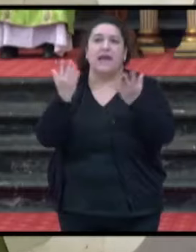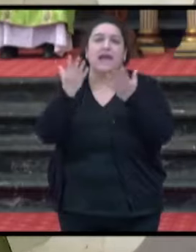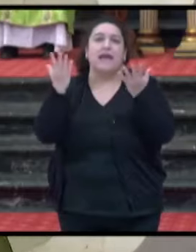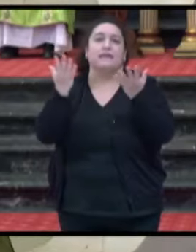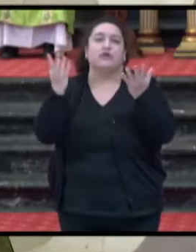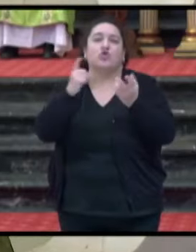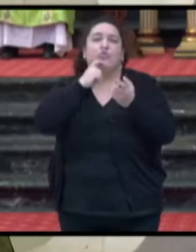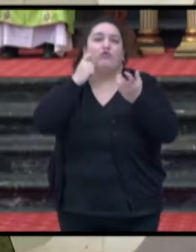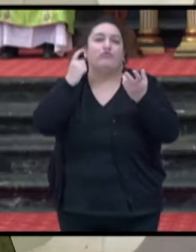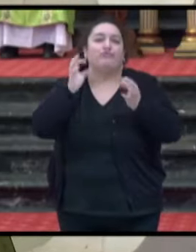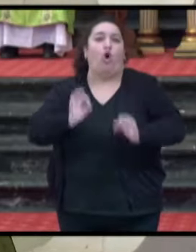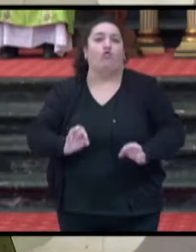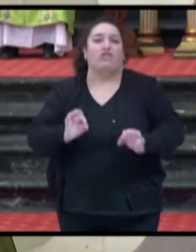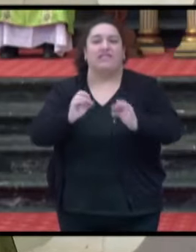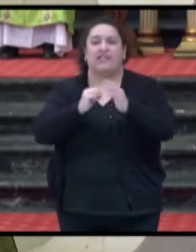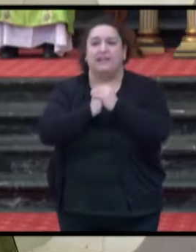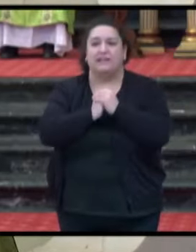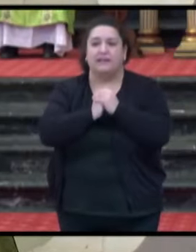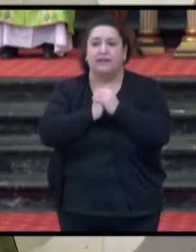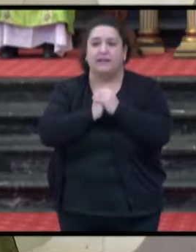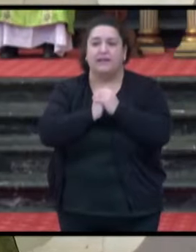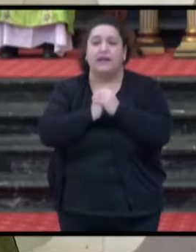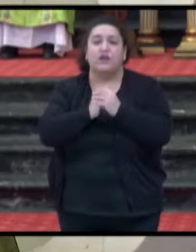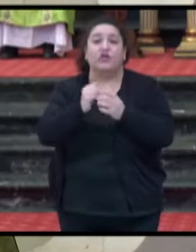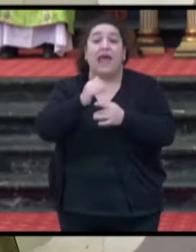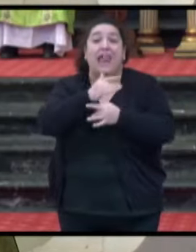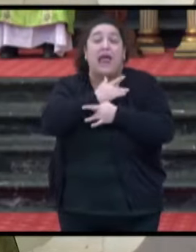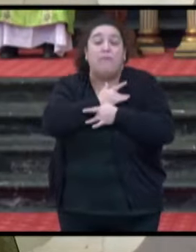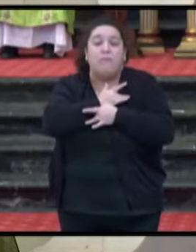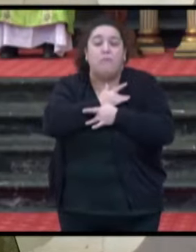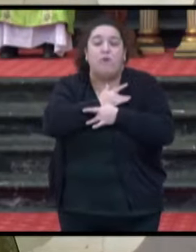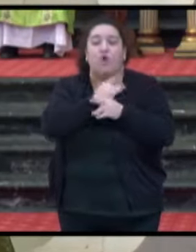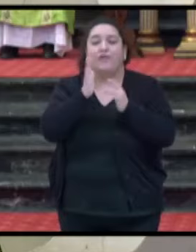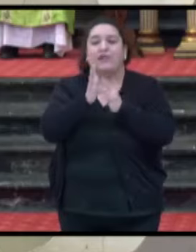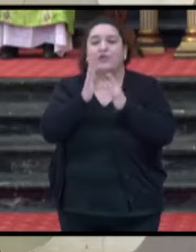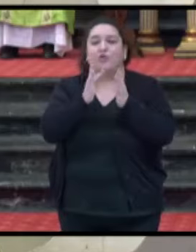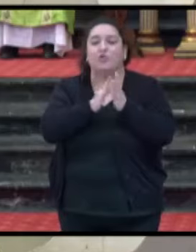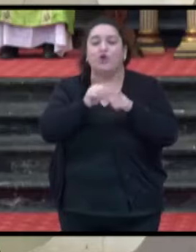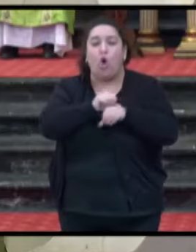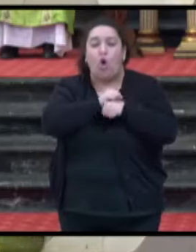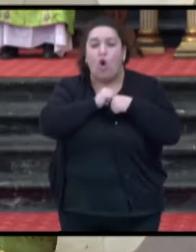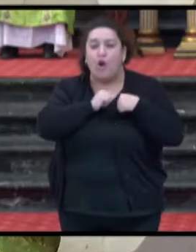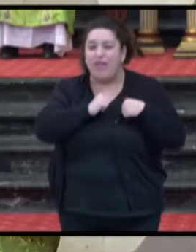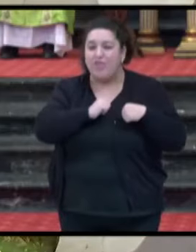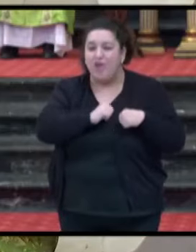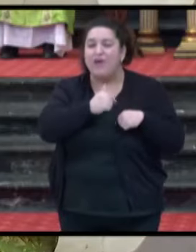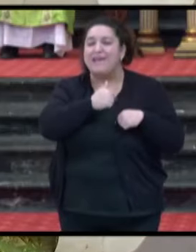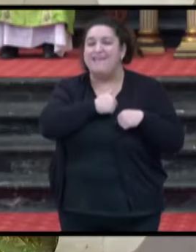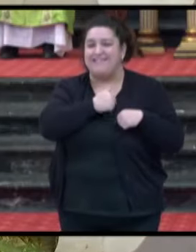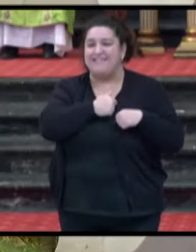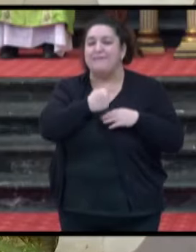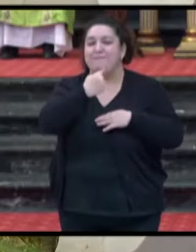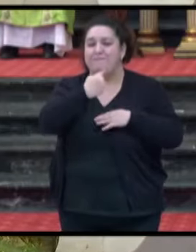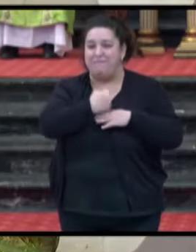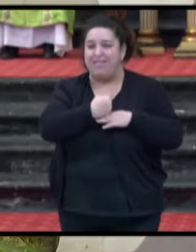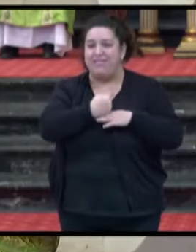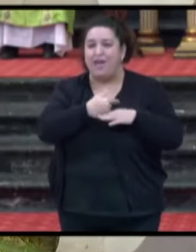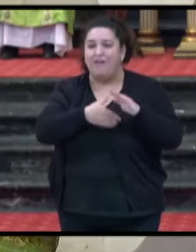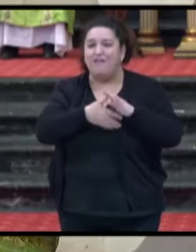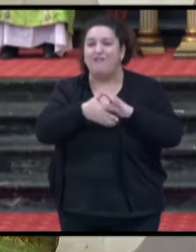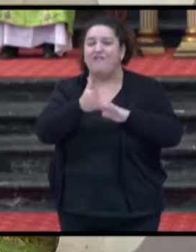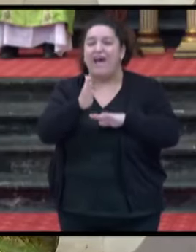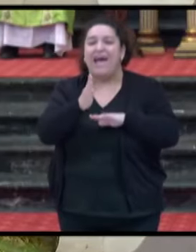oficialidad es el amor de jesucristo en nuestros corazones el que nos lleva a la Caridad